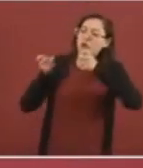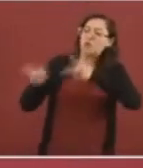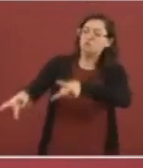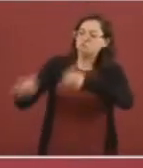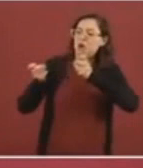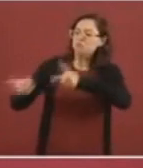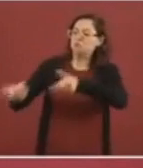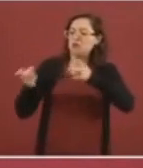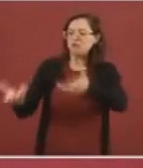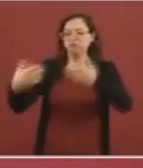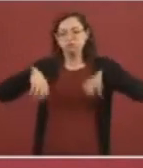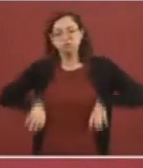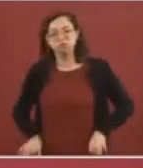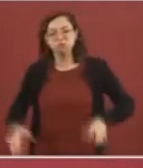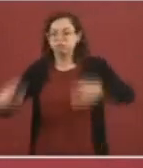toda la historia.